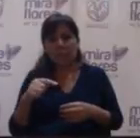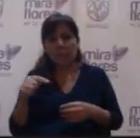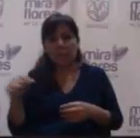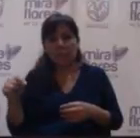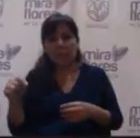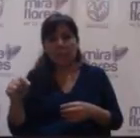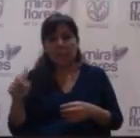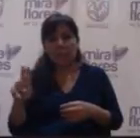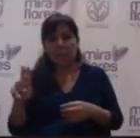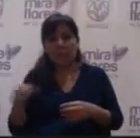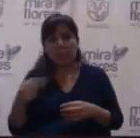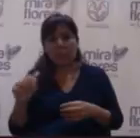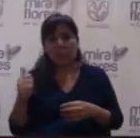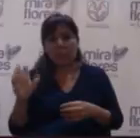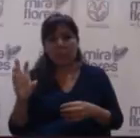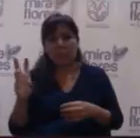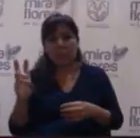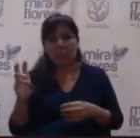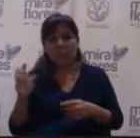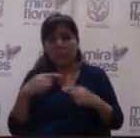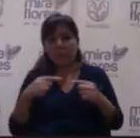03-2016-OSI-MM y el informe